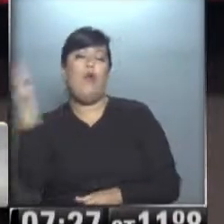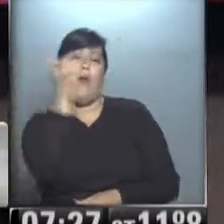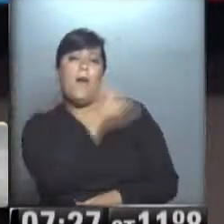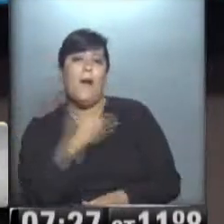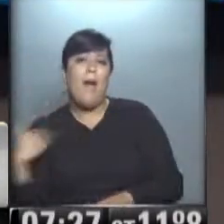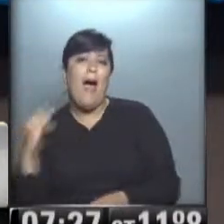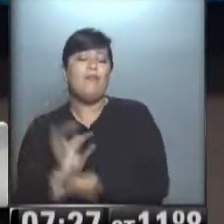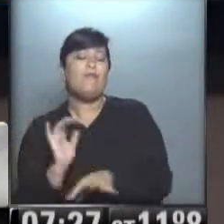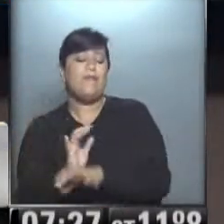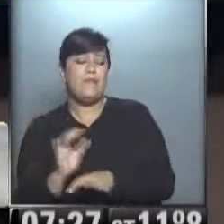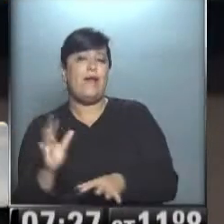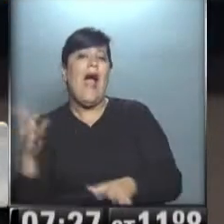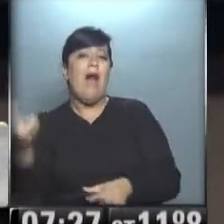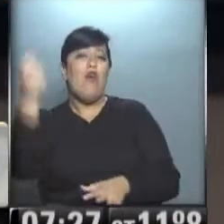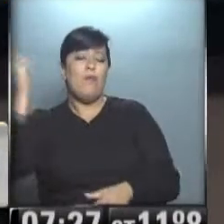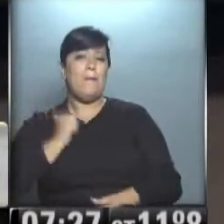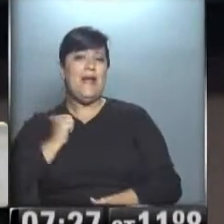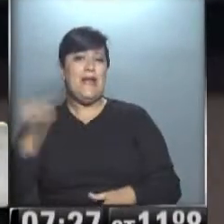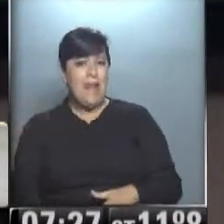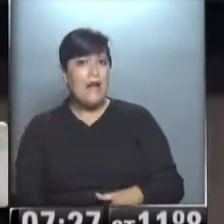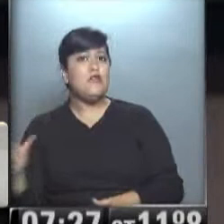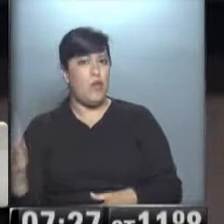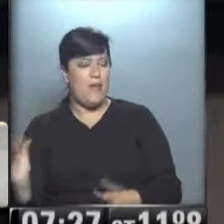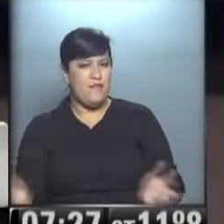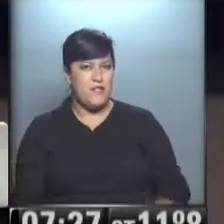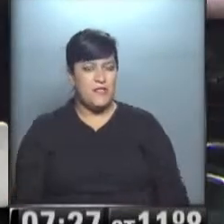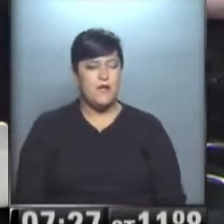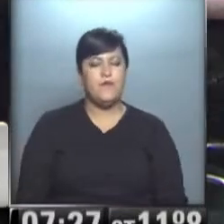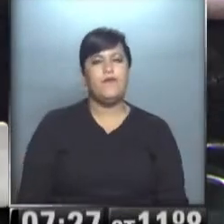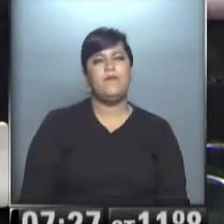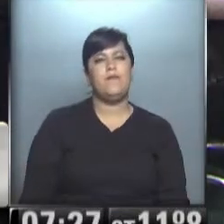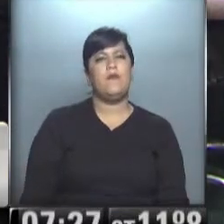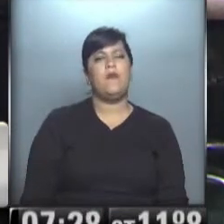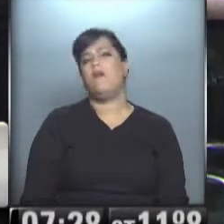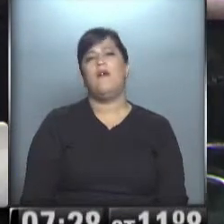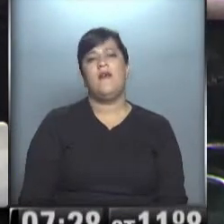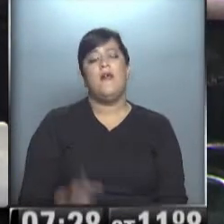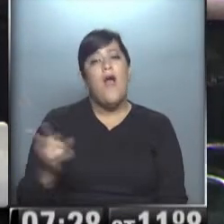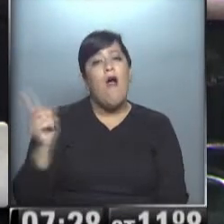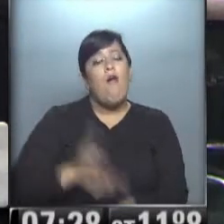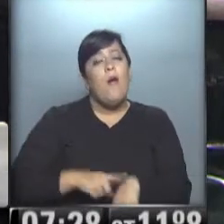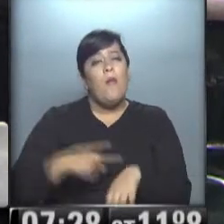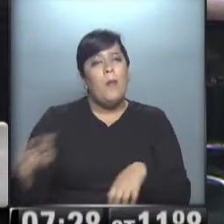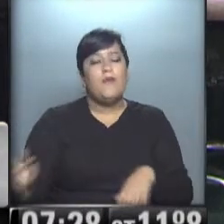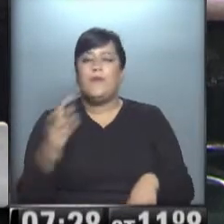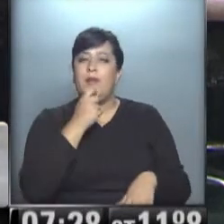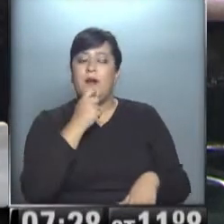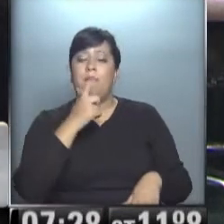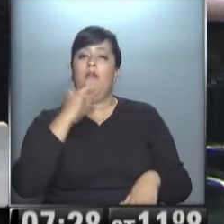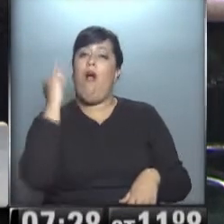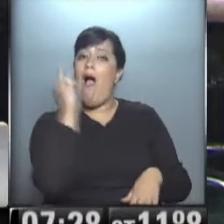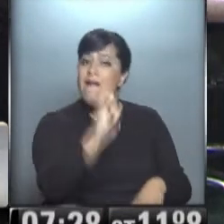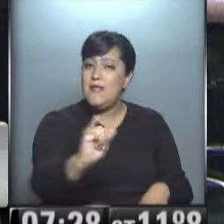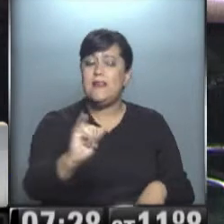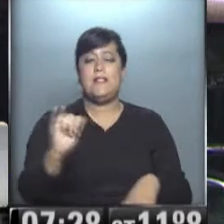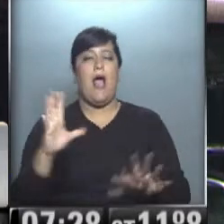y ese proceso se hace más difícil horacio cómo se supera ese momento de ustedes cada vez que se anuncia la recuperación de un nieto